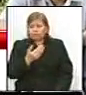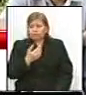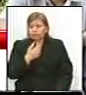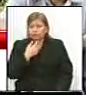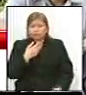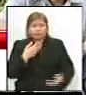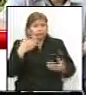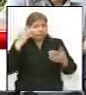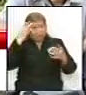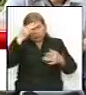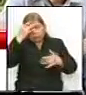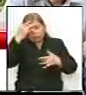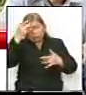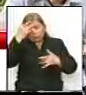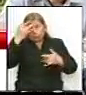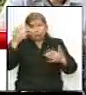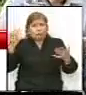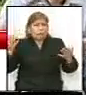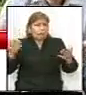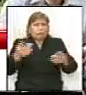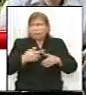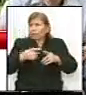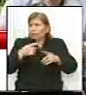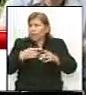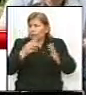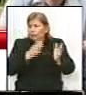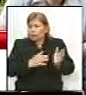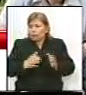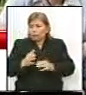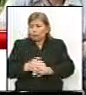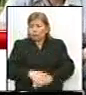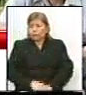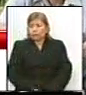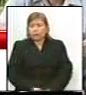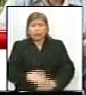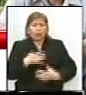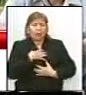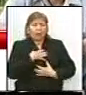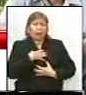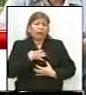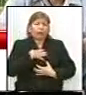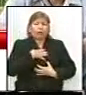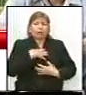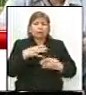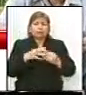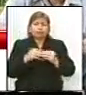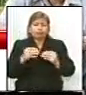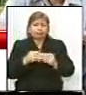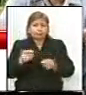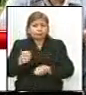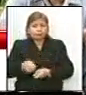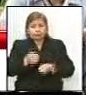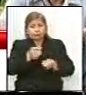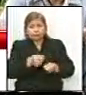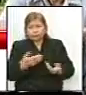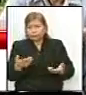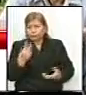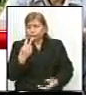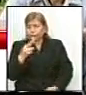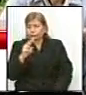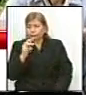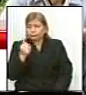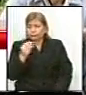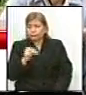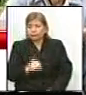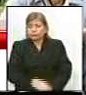plagas y enfermedades. Es una serie de situaciones que le viene quejando a nuestros hermanos productores acá del BRAE. Para el